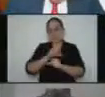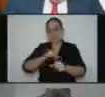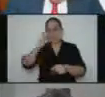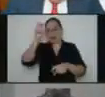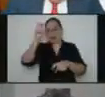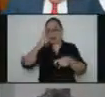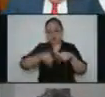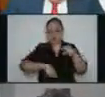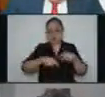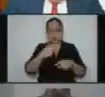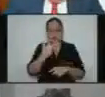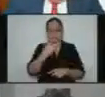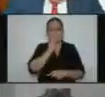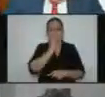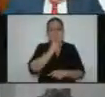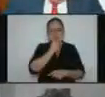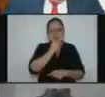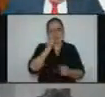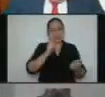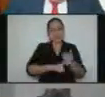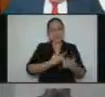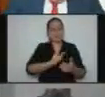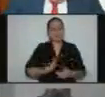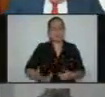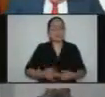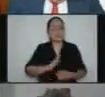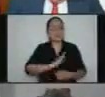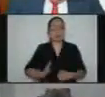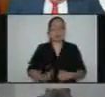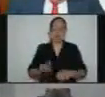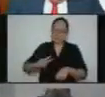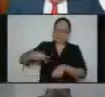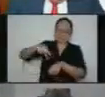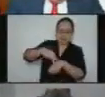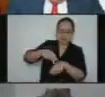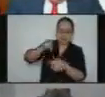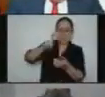8 segundos donde aparece la presidenta municipal en la película.